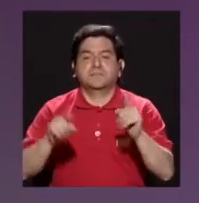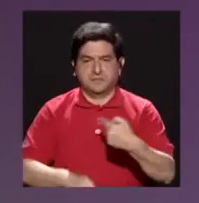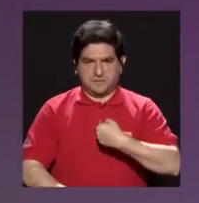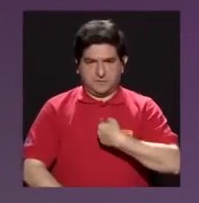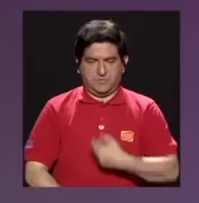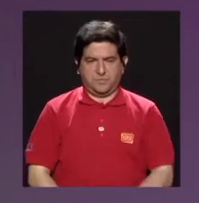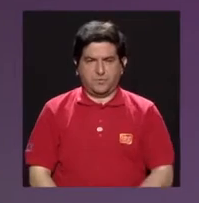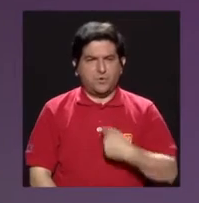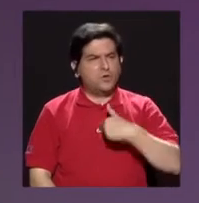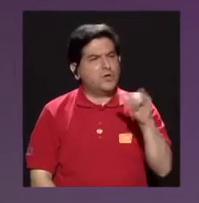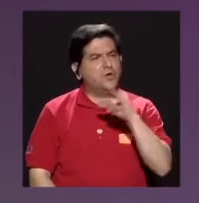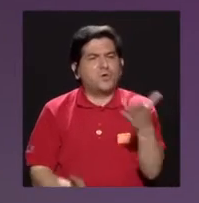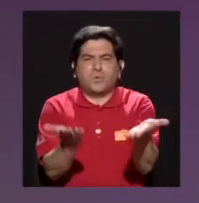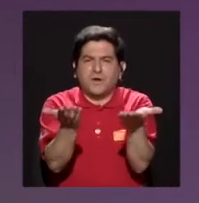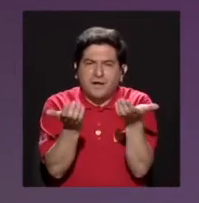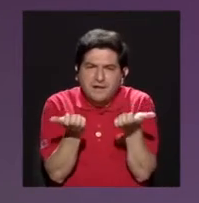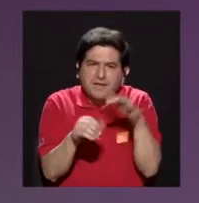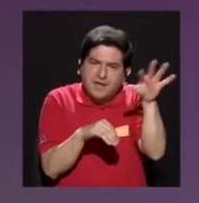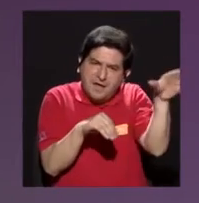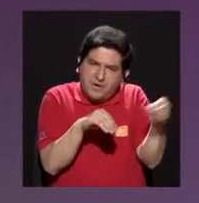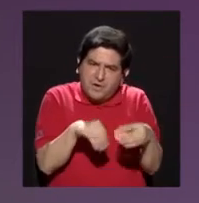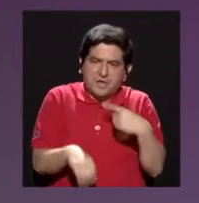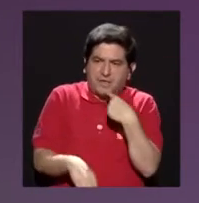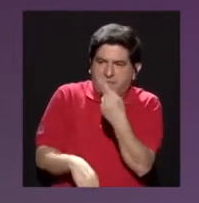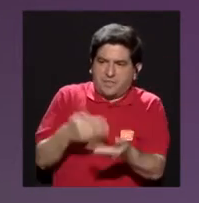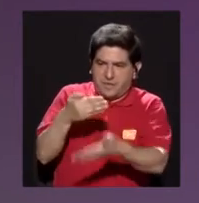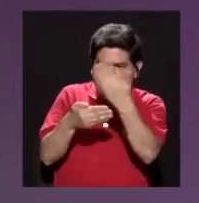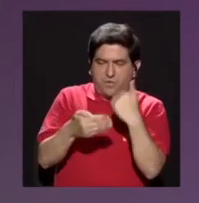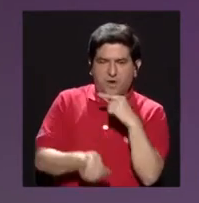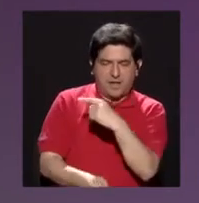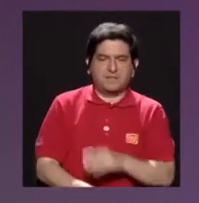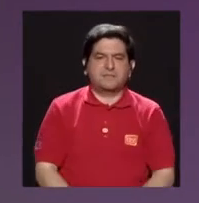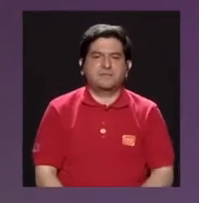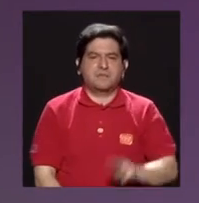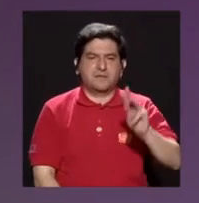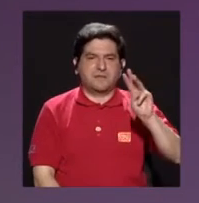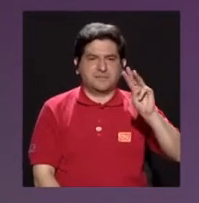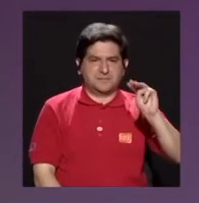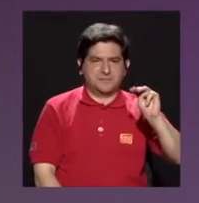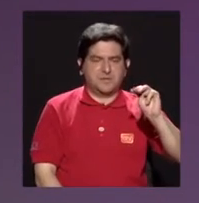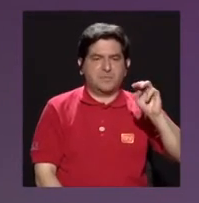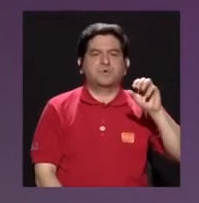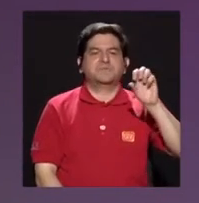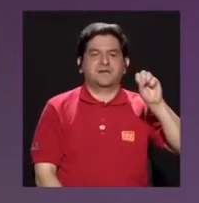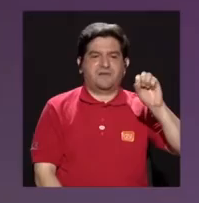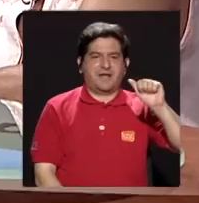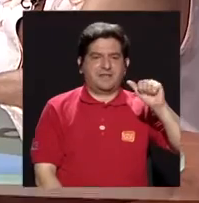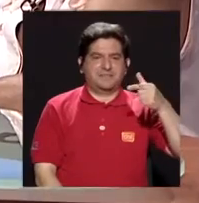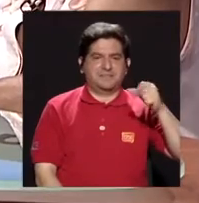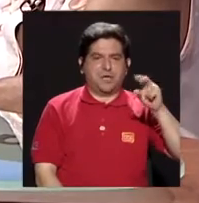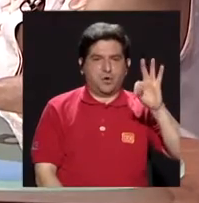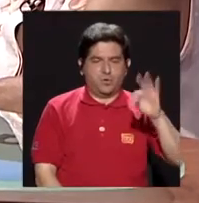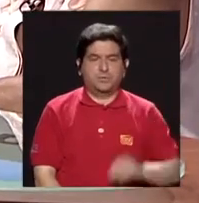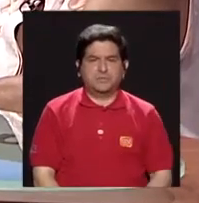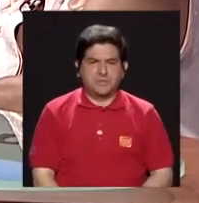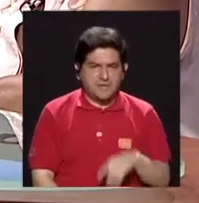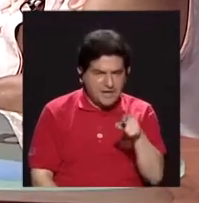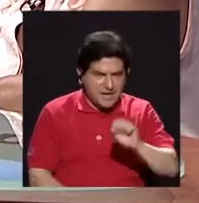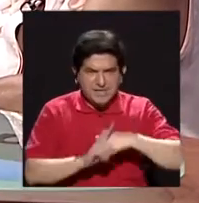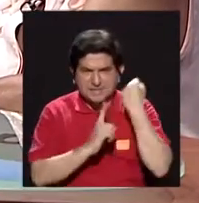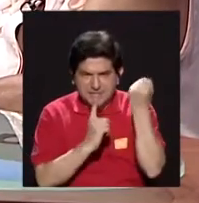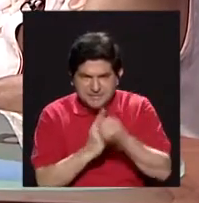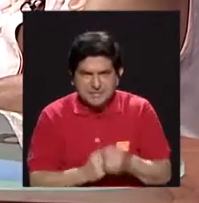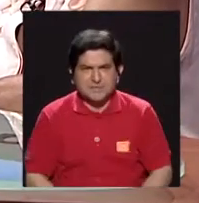yo quisiera también un poco agregar a lo que decía Montserrat. Es en definitiva un detonante. Yo no